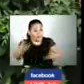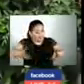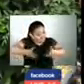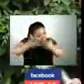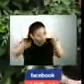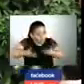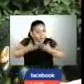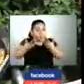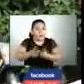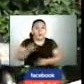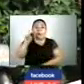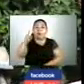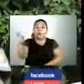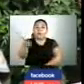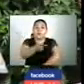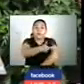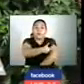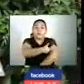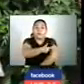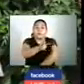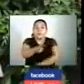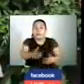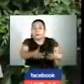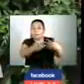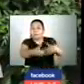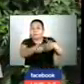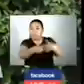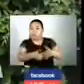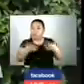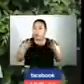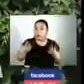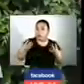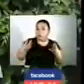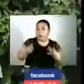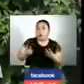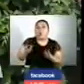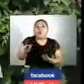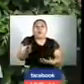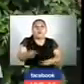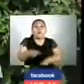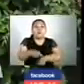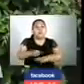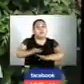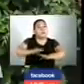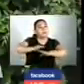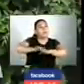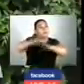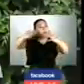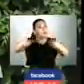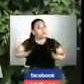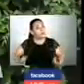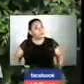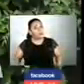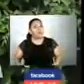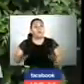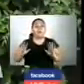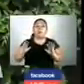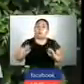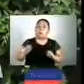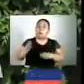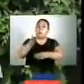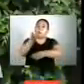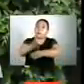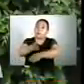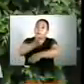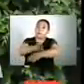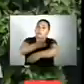de las diferentes vacunas, las farmacéuticas, para ver cuánto es el periodo de protección que generan, y por supuesto, progresivamente, pues nosotros